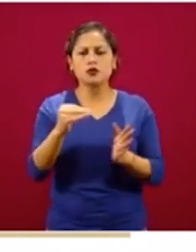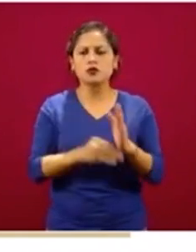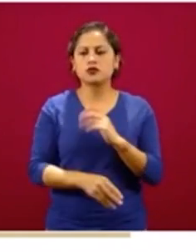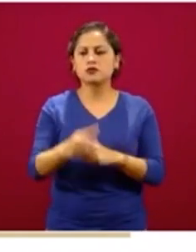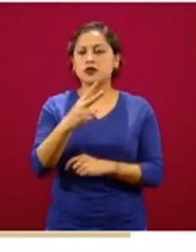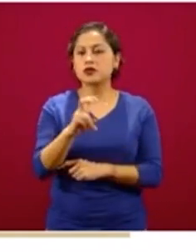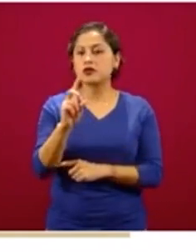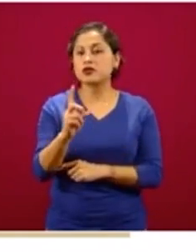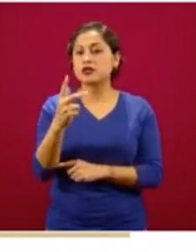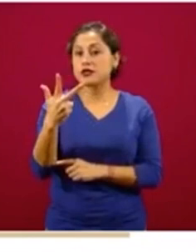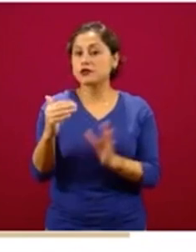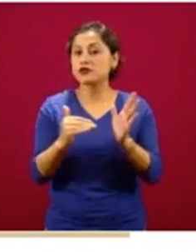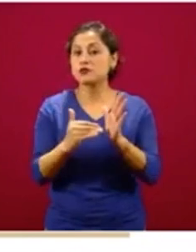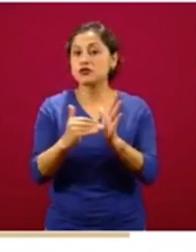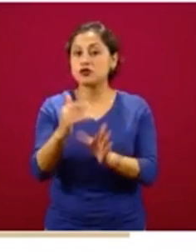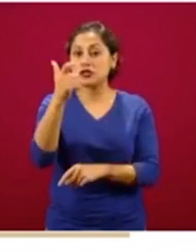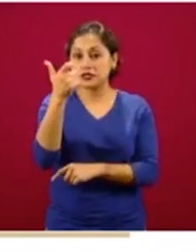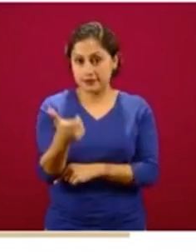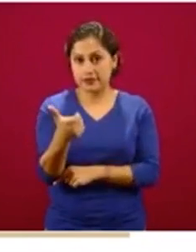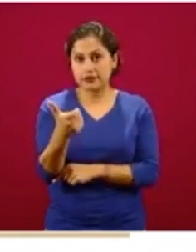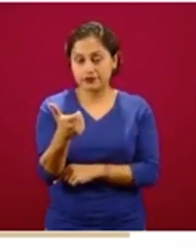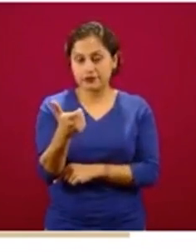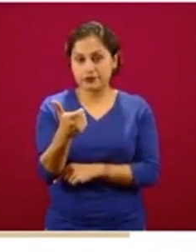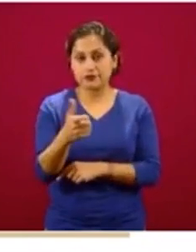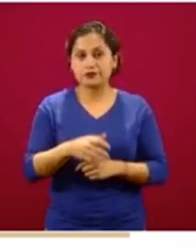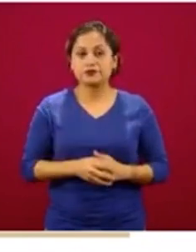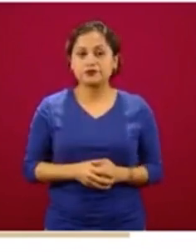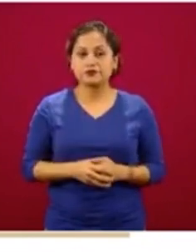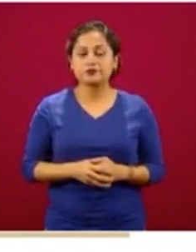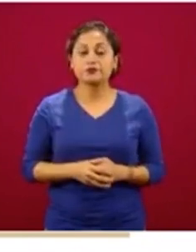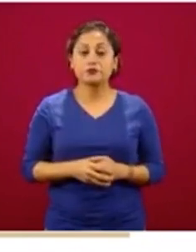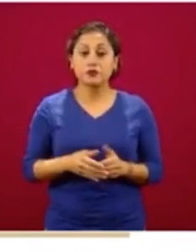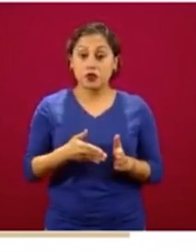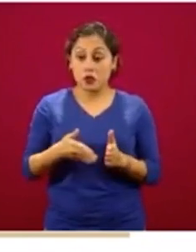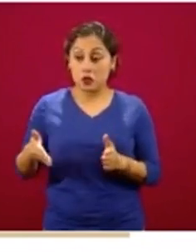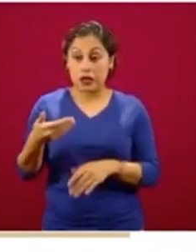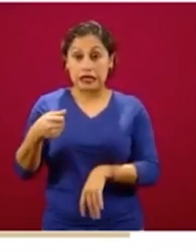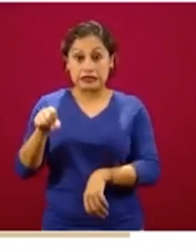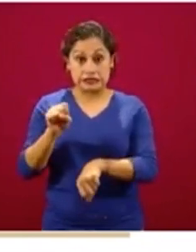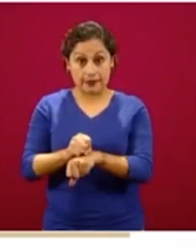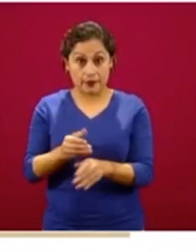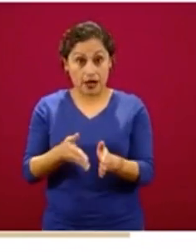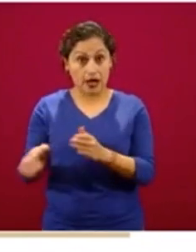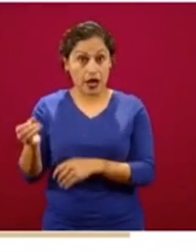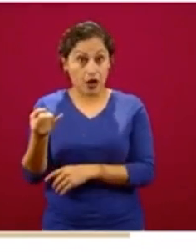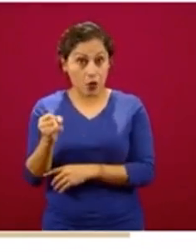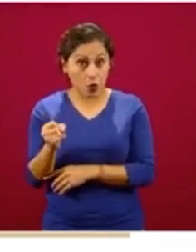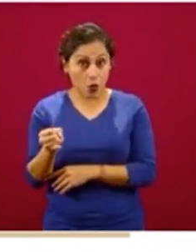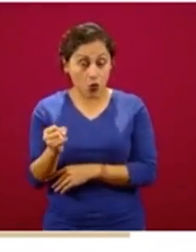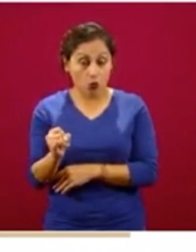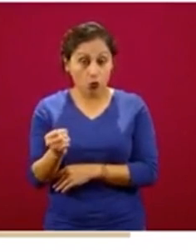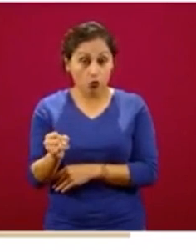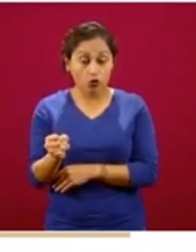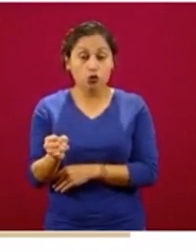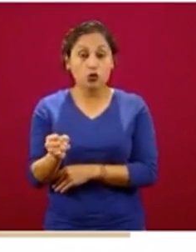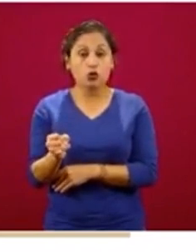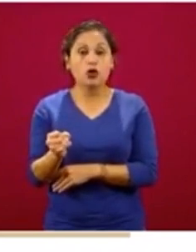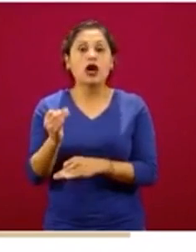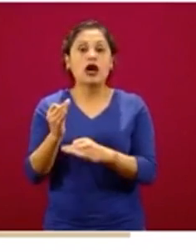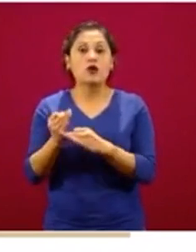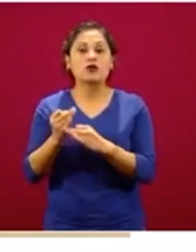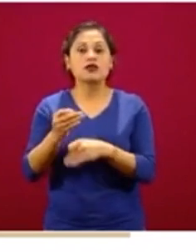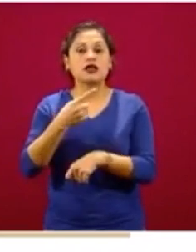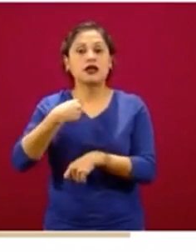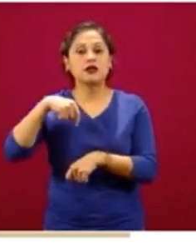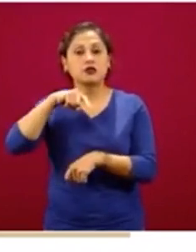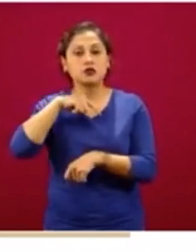2,238 millones de pesos. Estos días, esta semana, es cuando normalmente recibimos los descuentos que